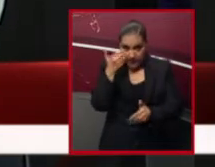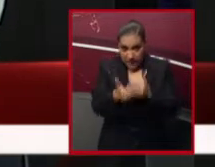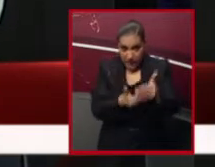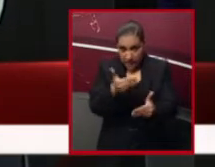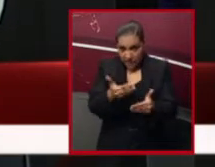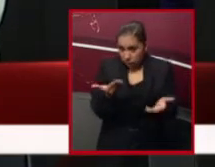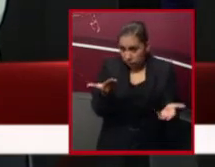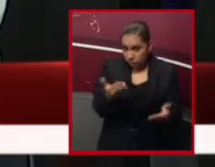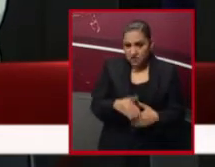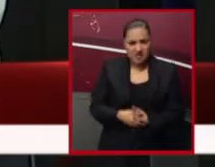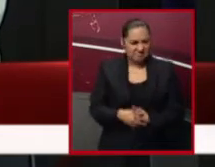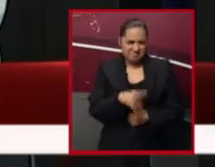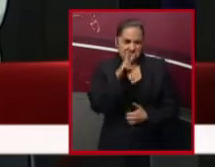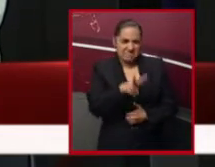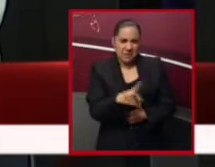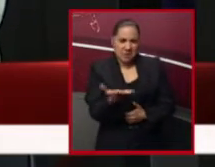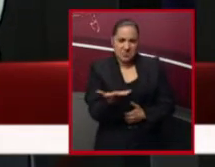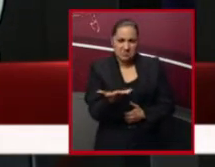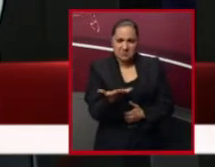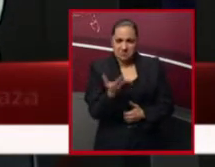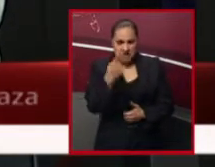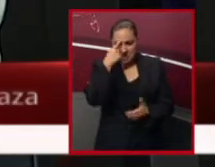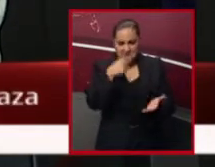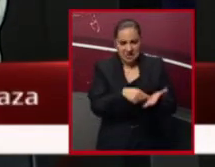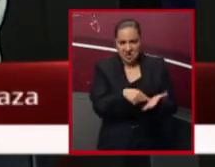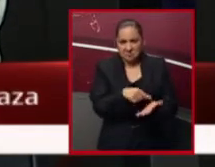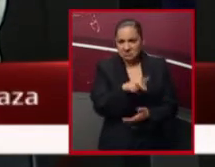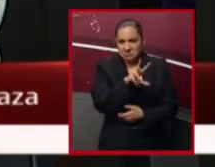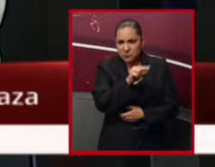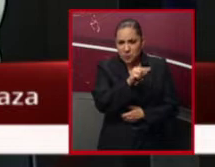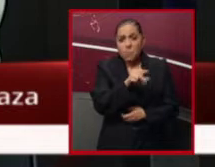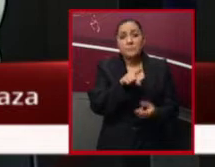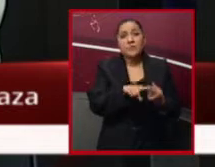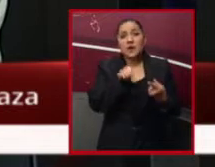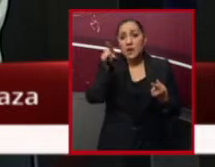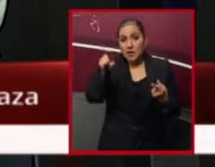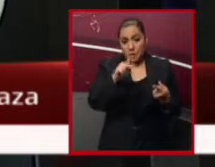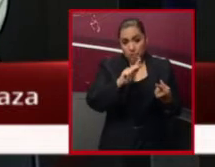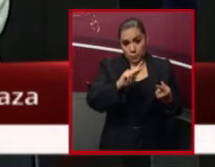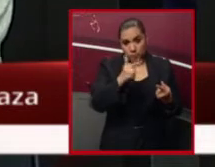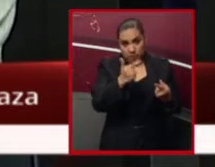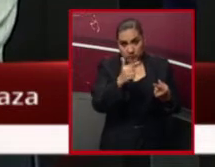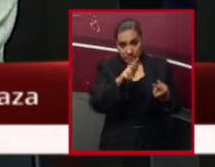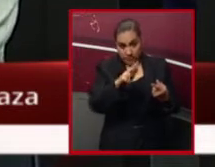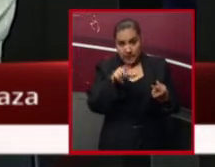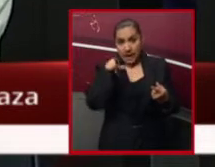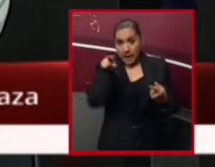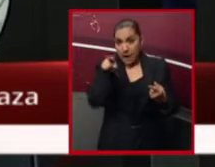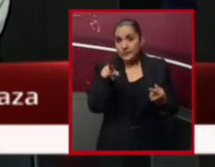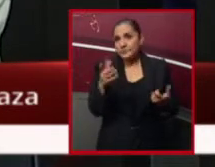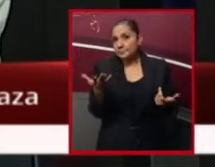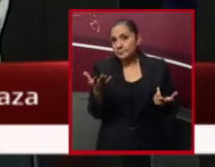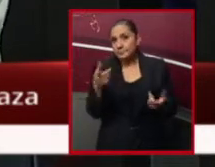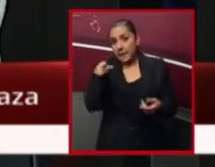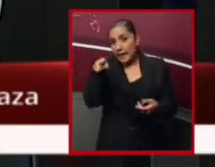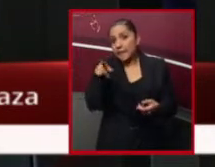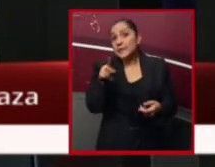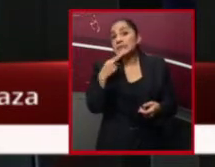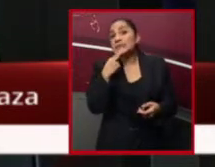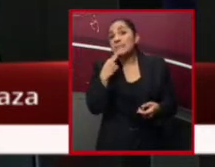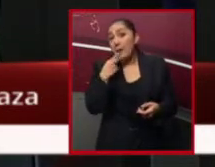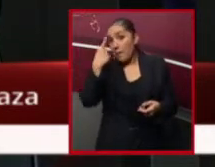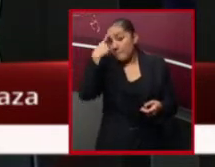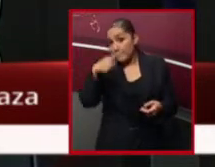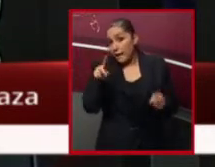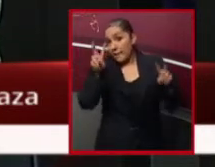existen dos organismos públicos de la Procuraduría General de la República, para defender los derechos de los periodistas que no